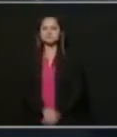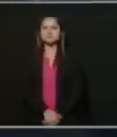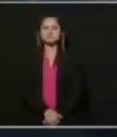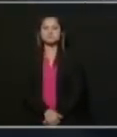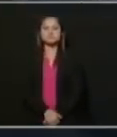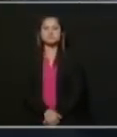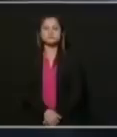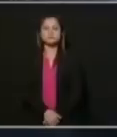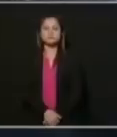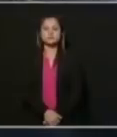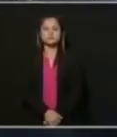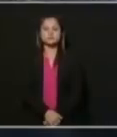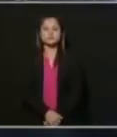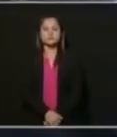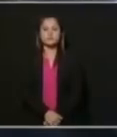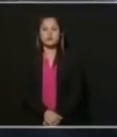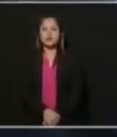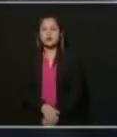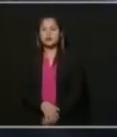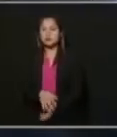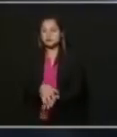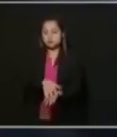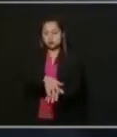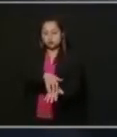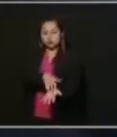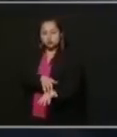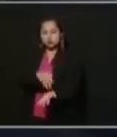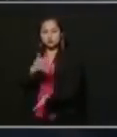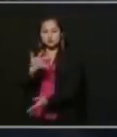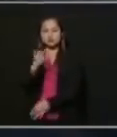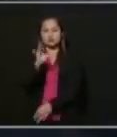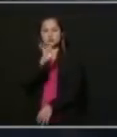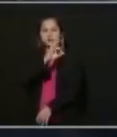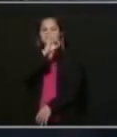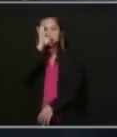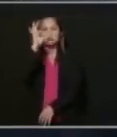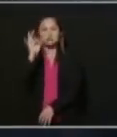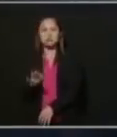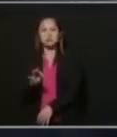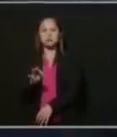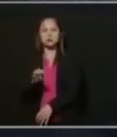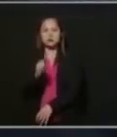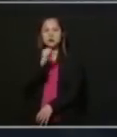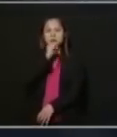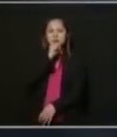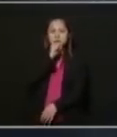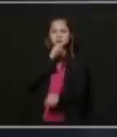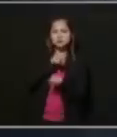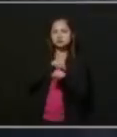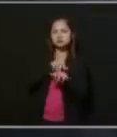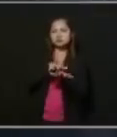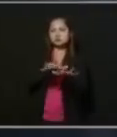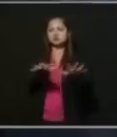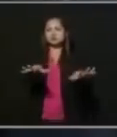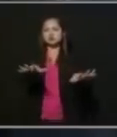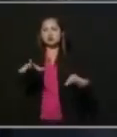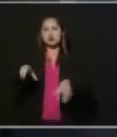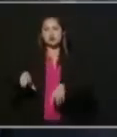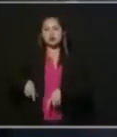reducir en 50% el gasto de publicidad del